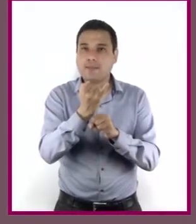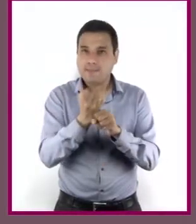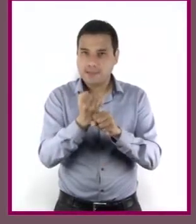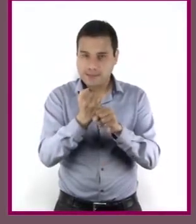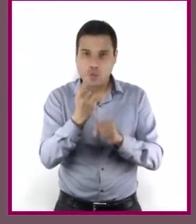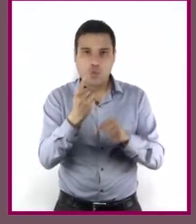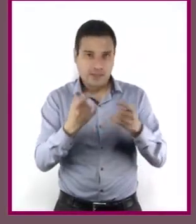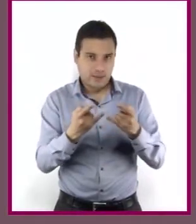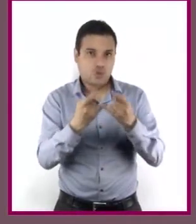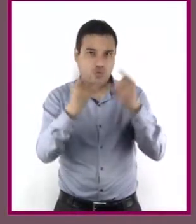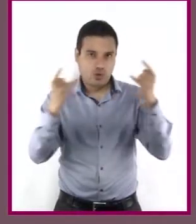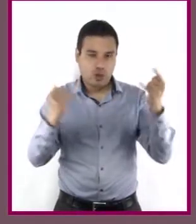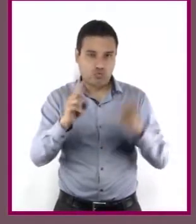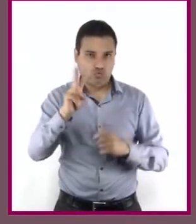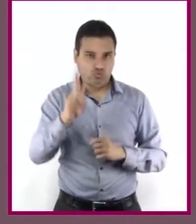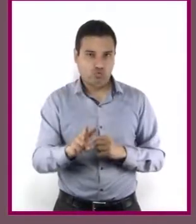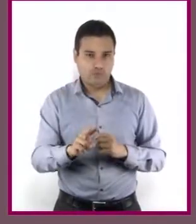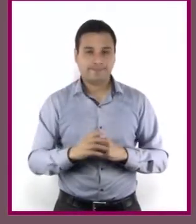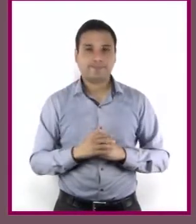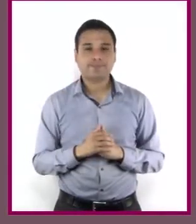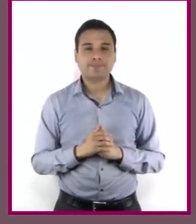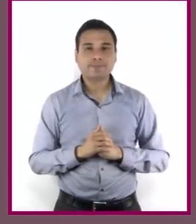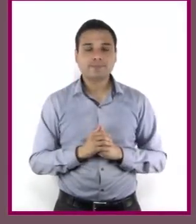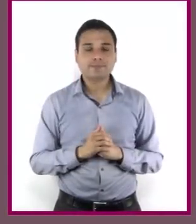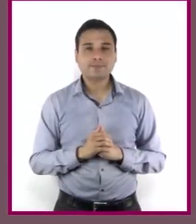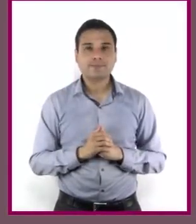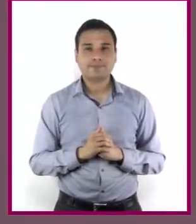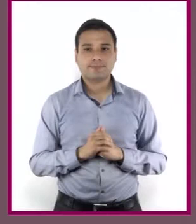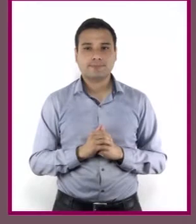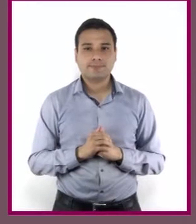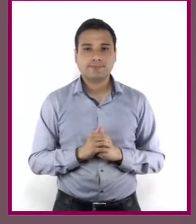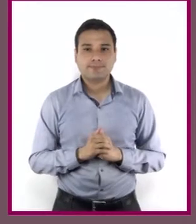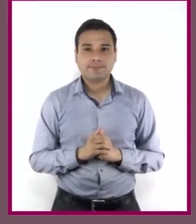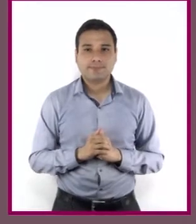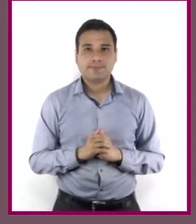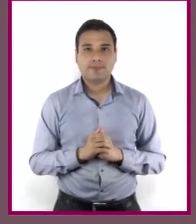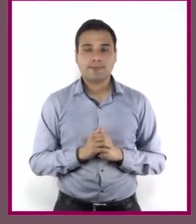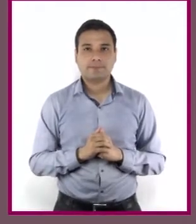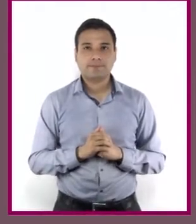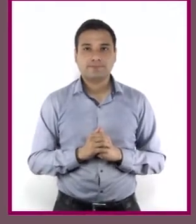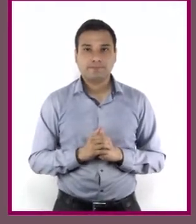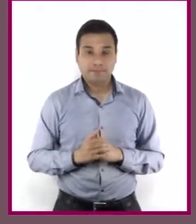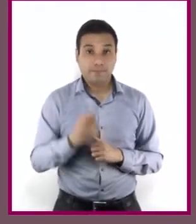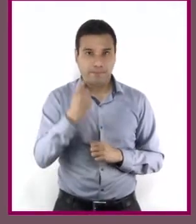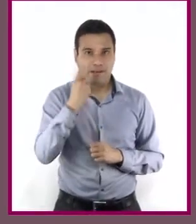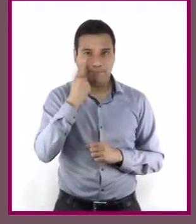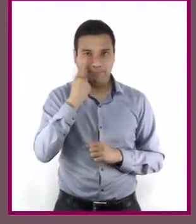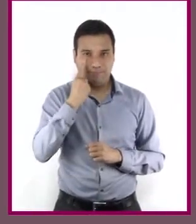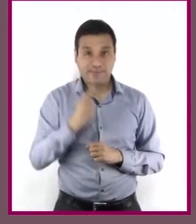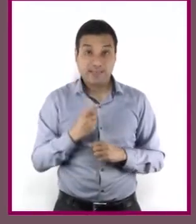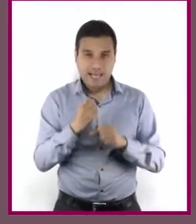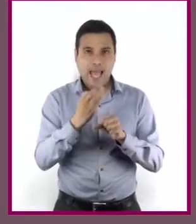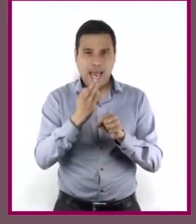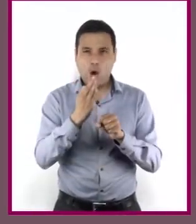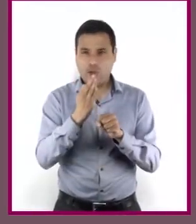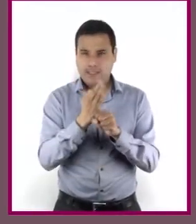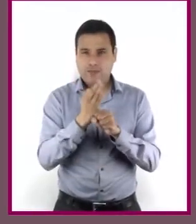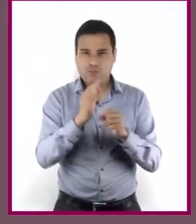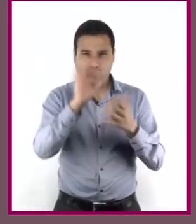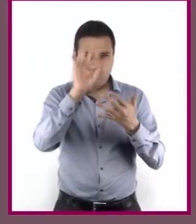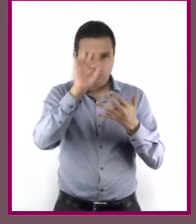tema. Para recuperar los puntos principales de lo que veremos en esta sesión, les